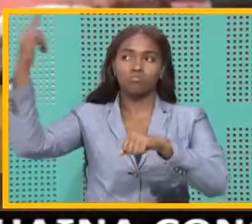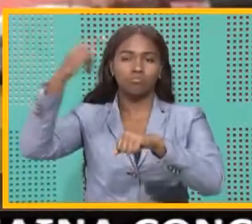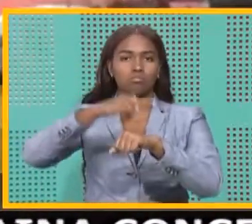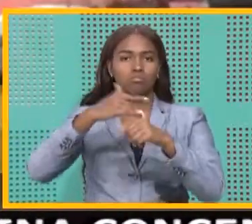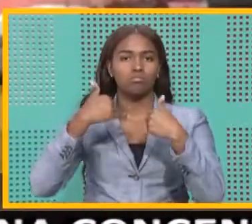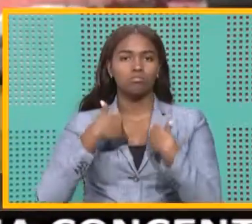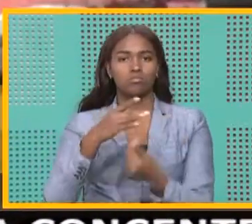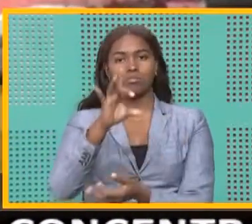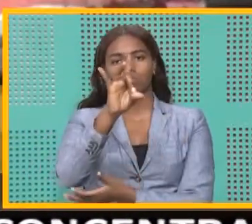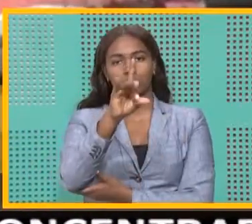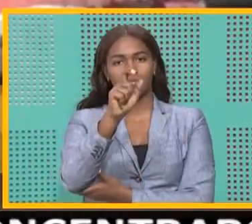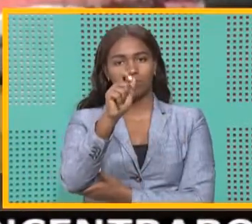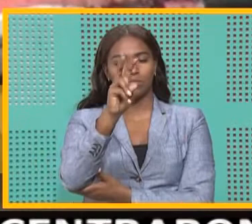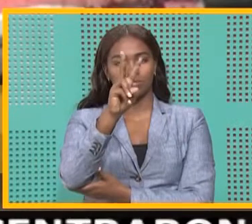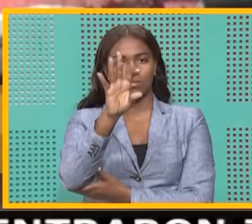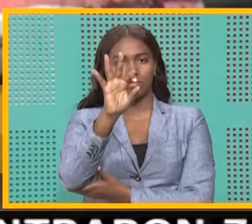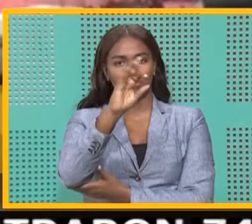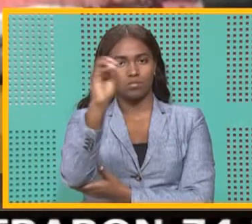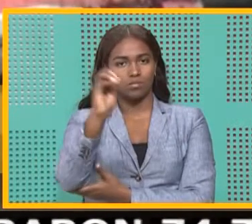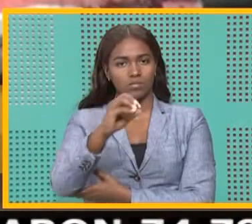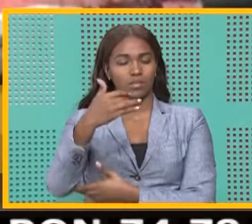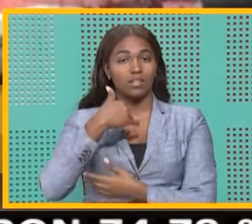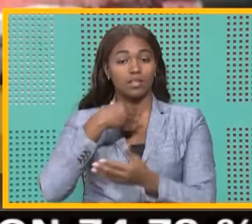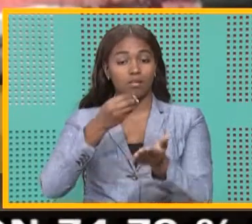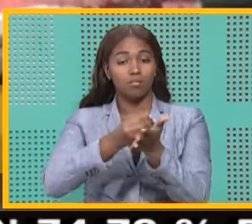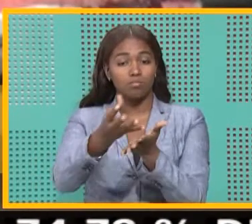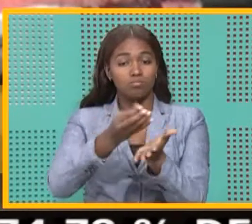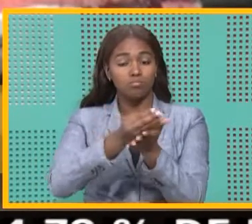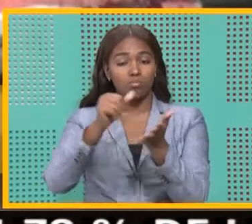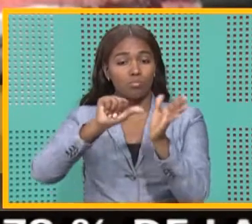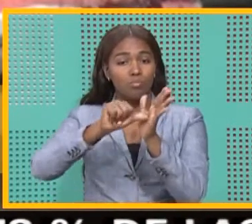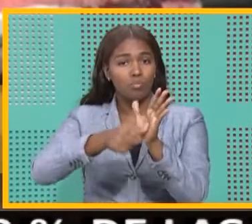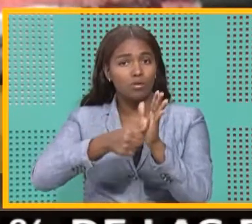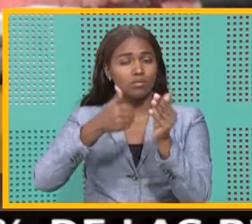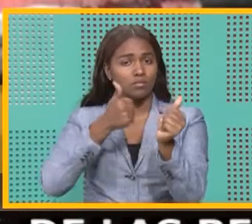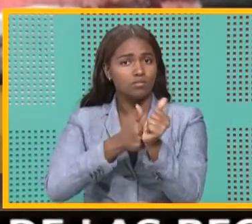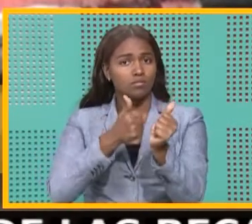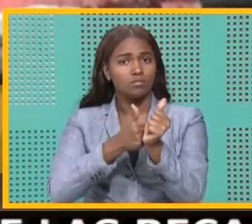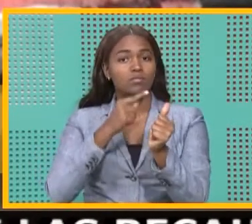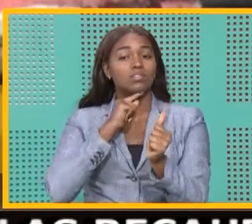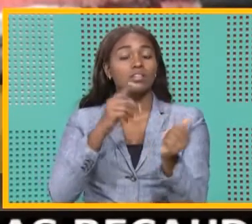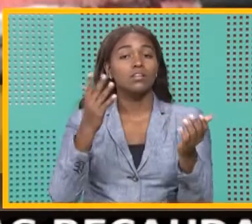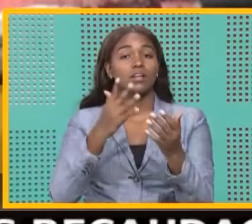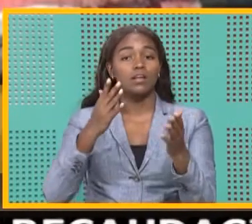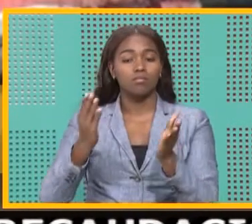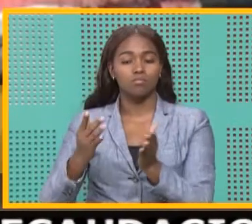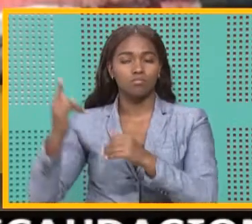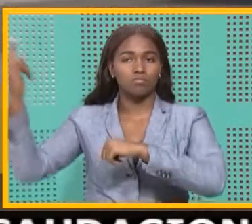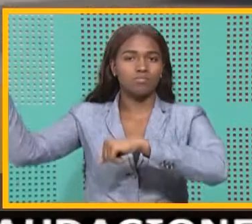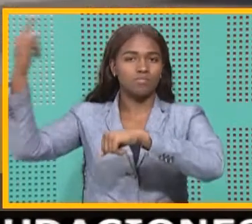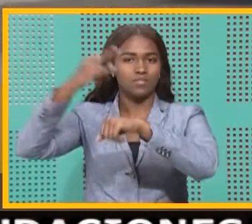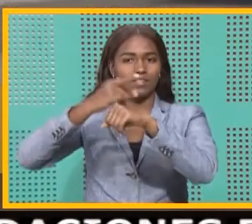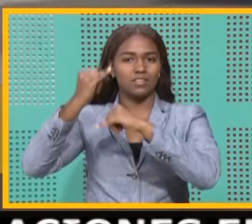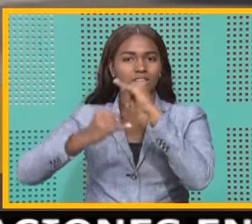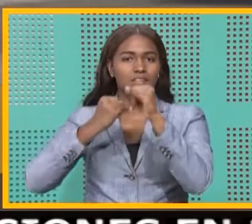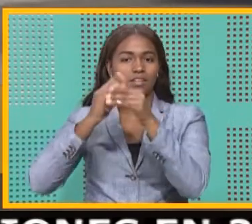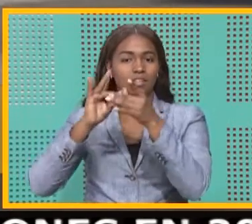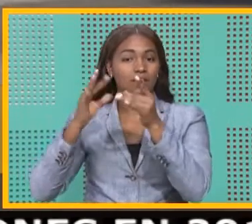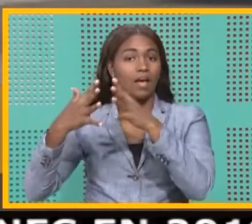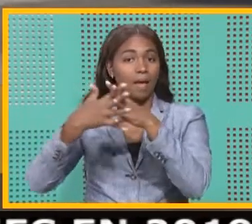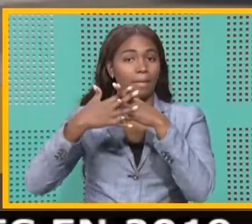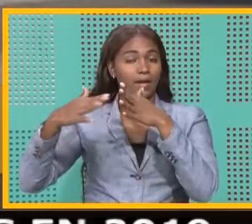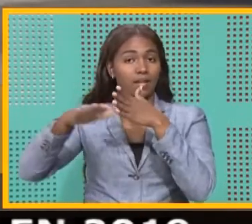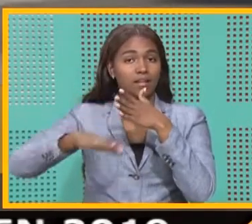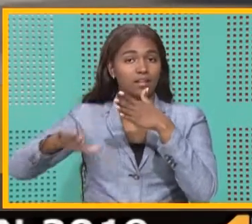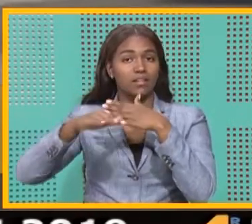el 8.29% del cobro de los impuestos aduaneros, siendo el Aeropuerto Internacional de las Américas